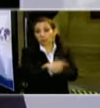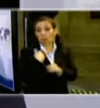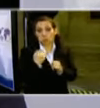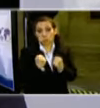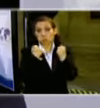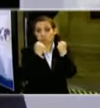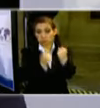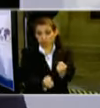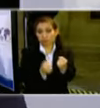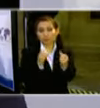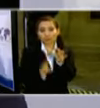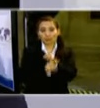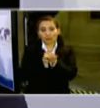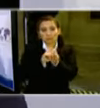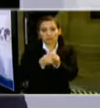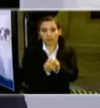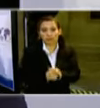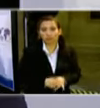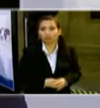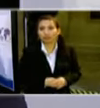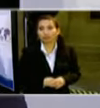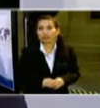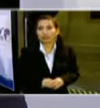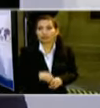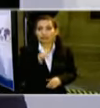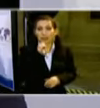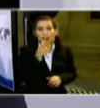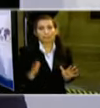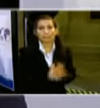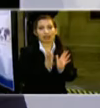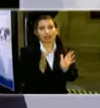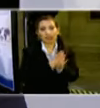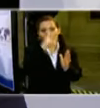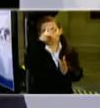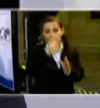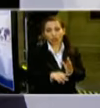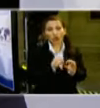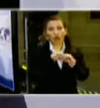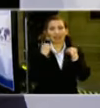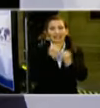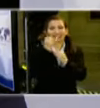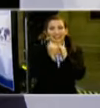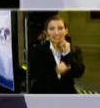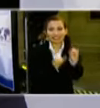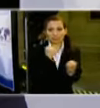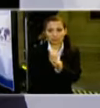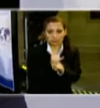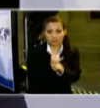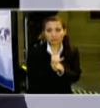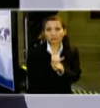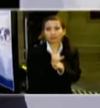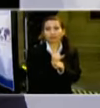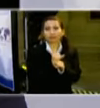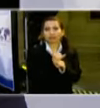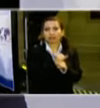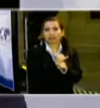potencia emergente. Bien, también la participación de México en los organismos internacionales